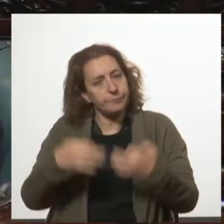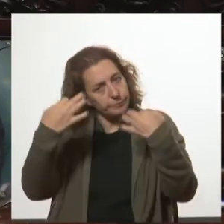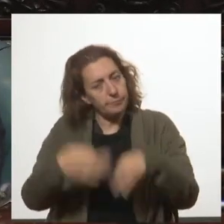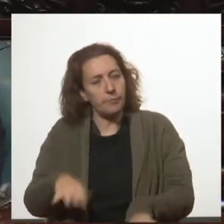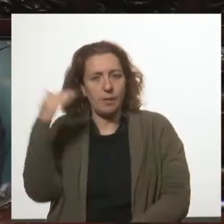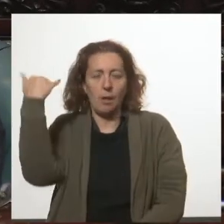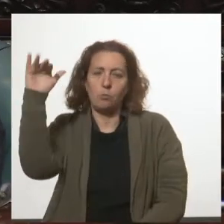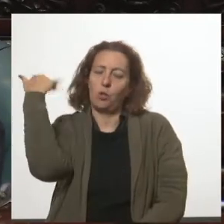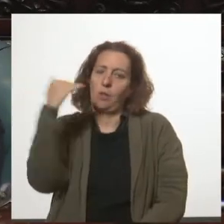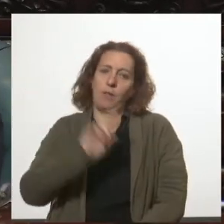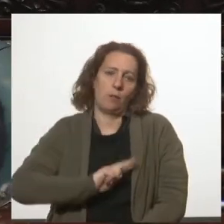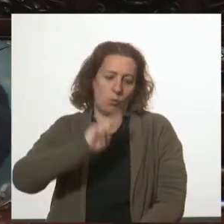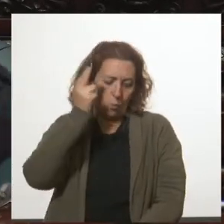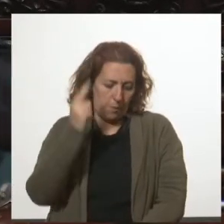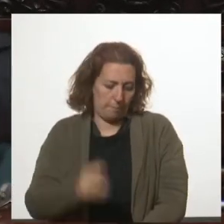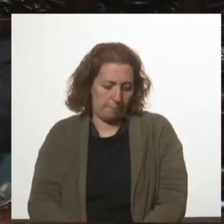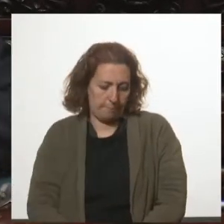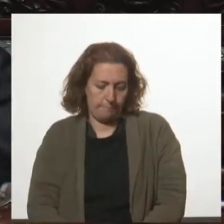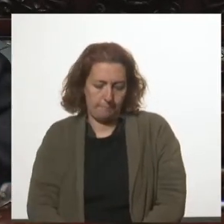país